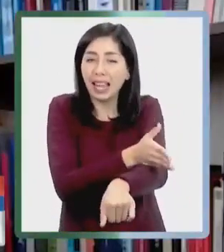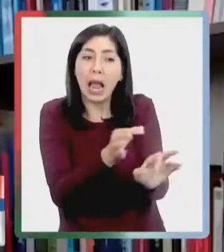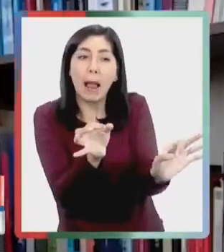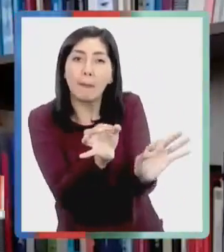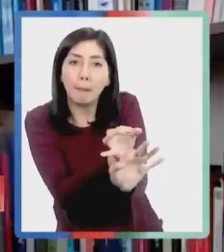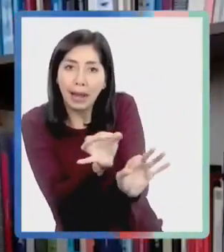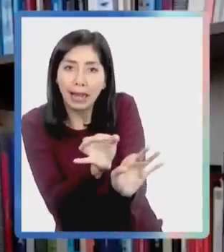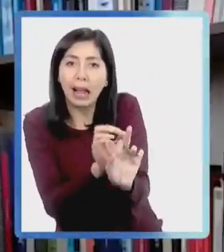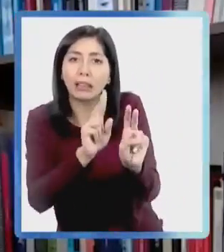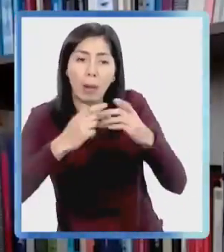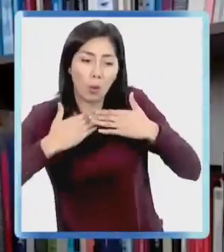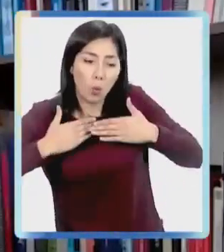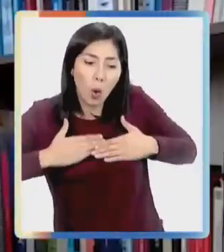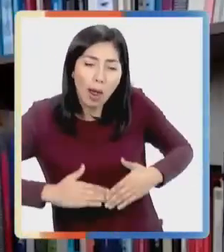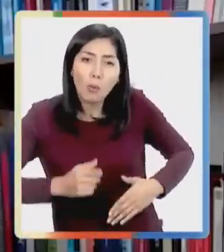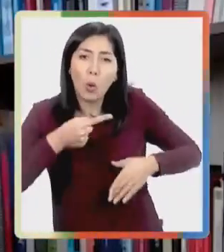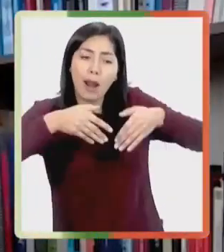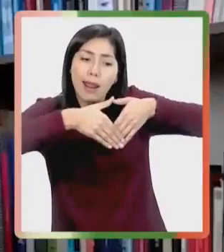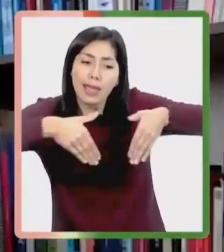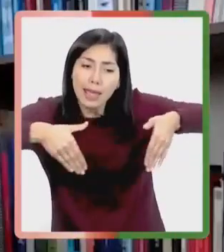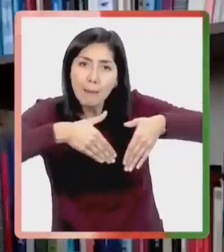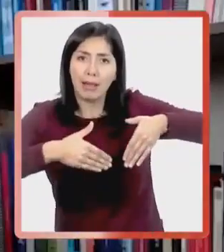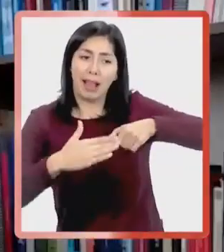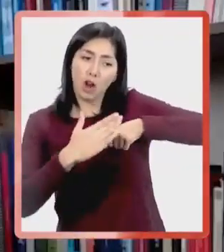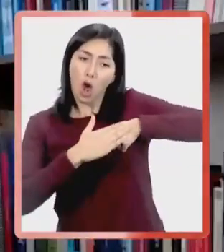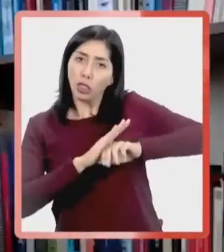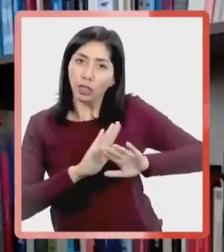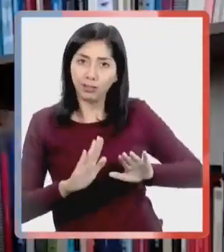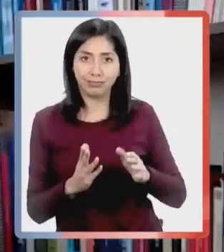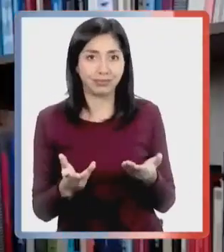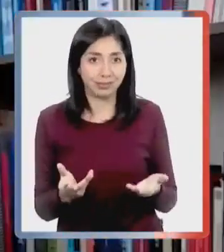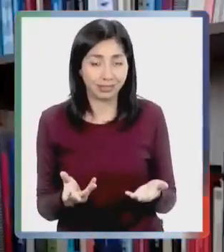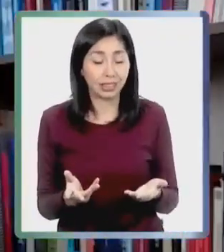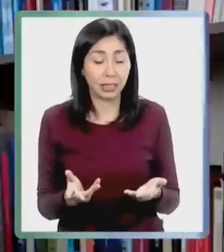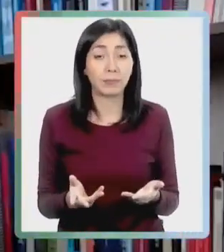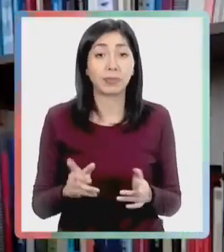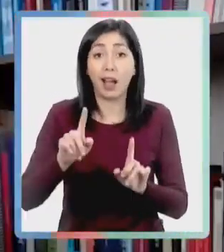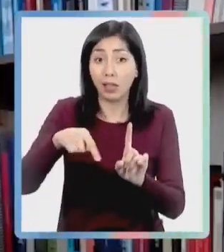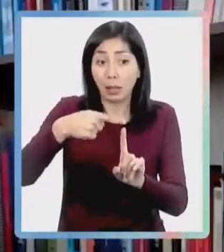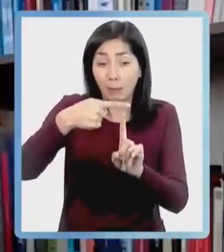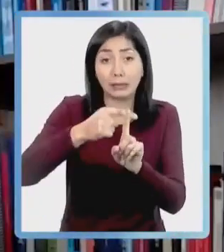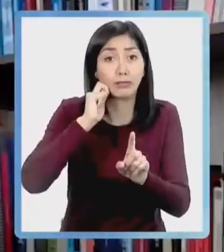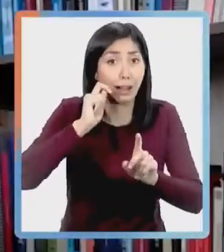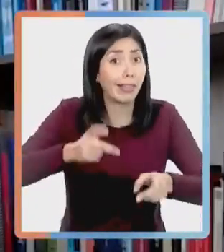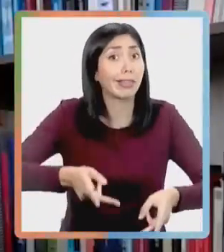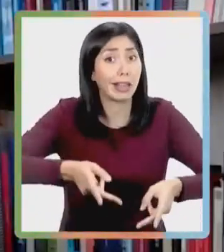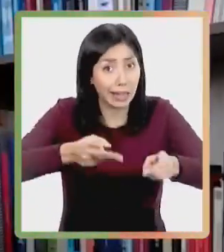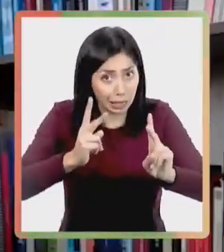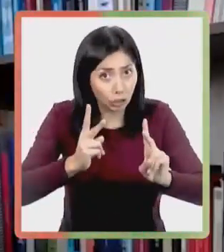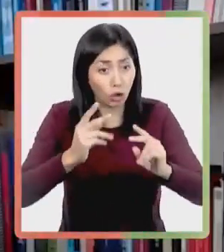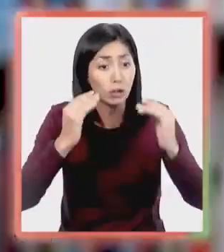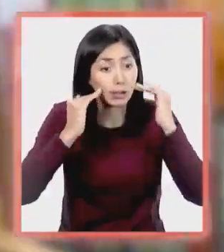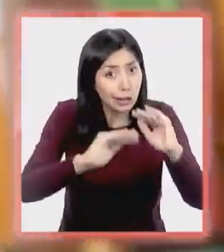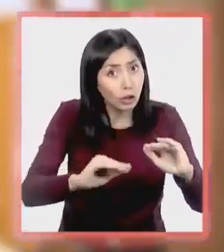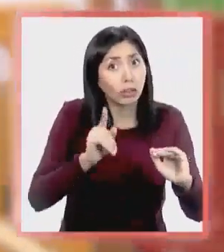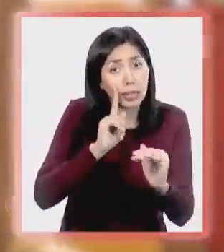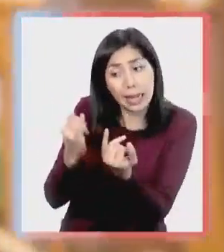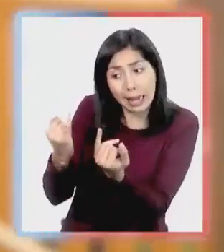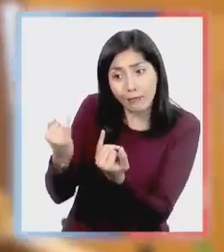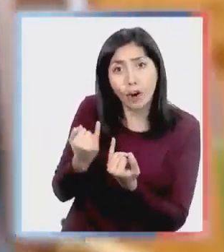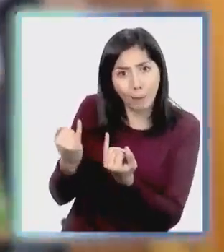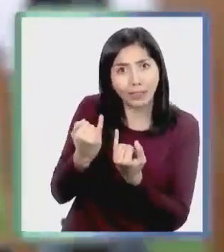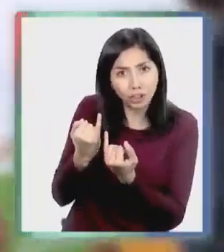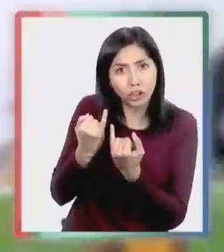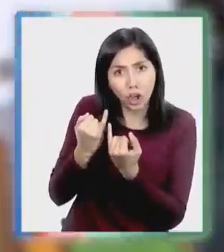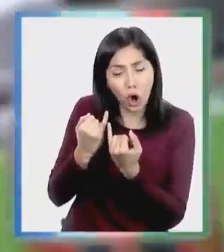a su corporalidad, en cuanto a los límites de su espacio íntimo. Entonces, además de que es un derecho inalienable tener información para vivir